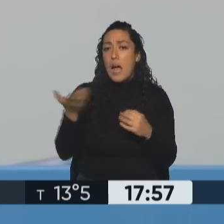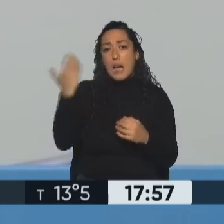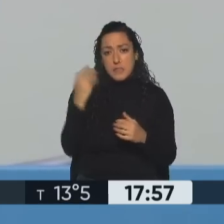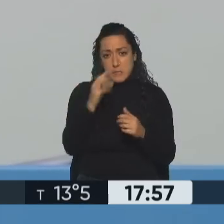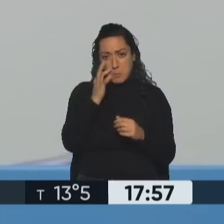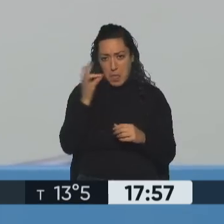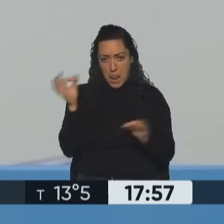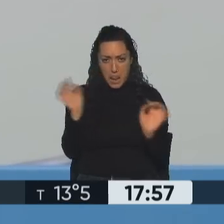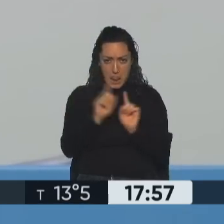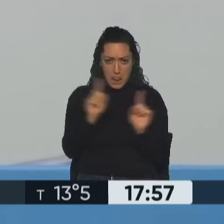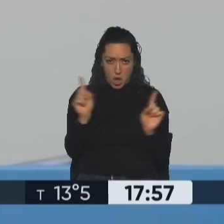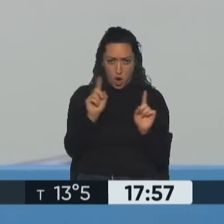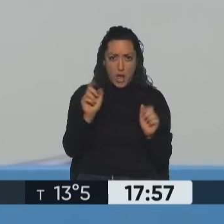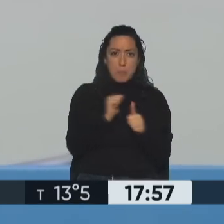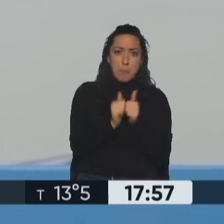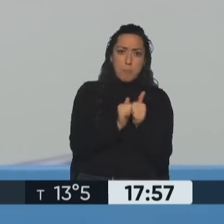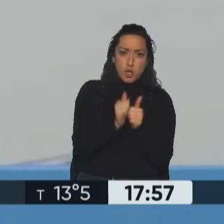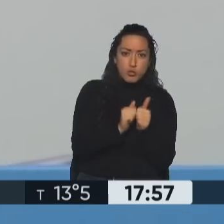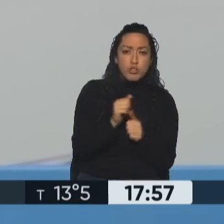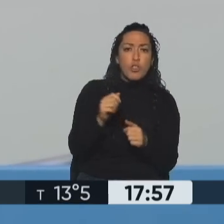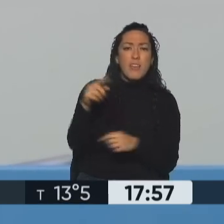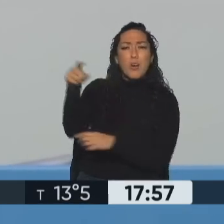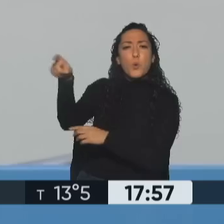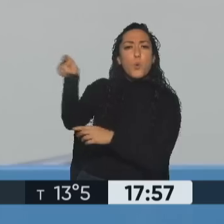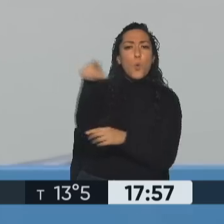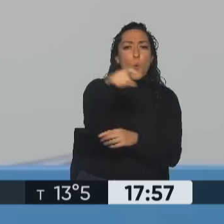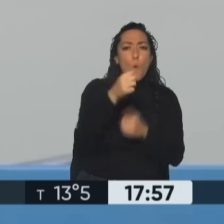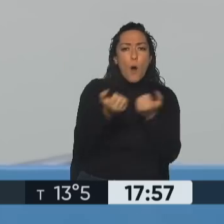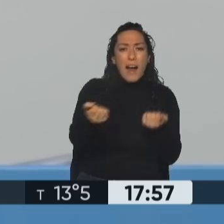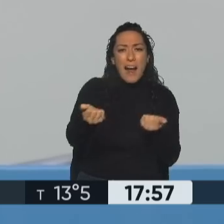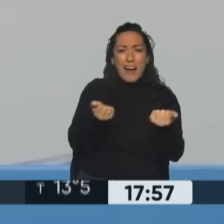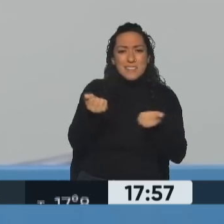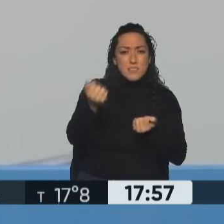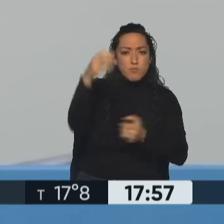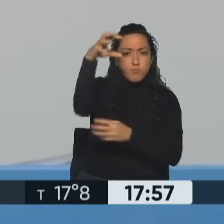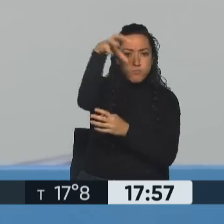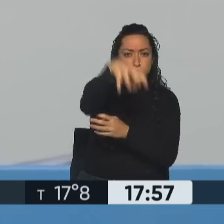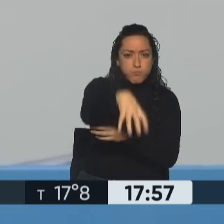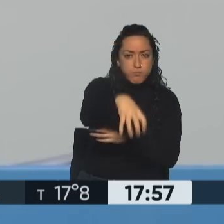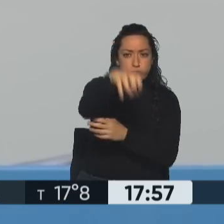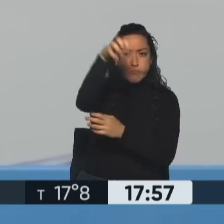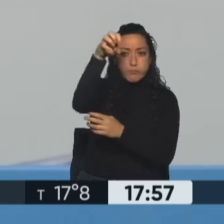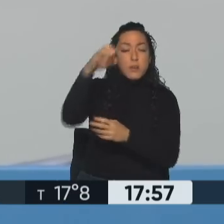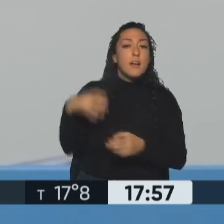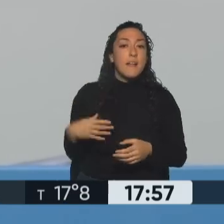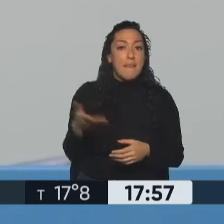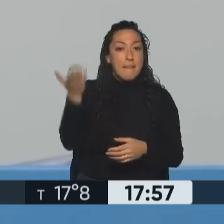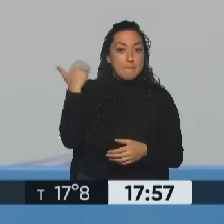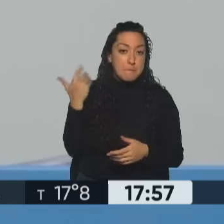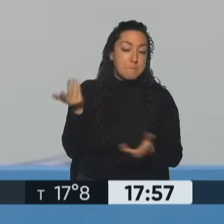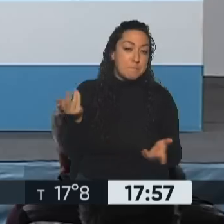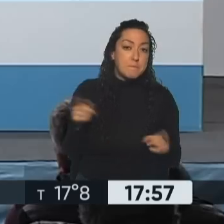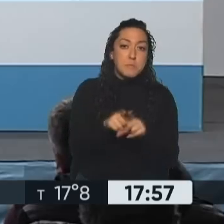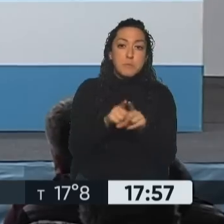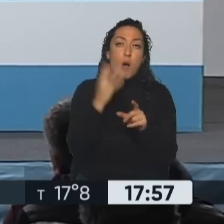miel, producía grúas. También, otra vez, dale con la chancha al maizal, como dice